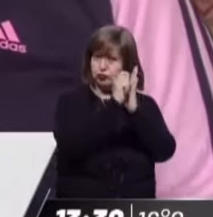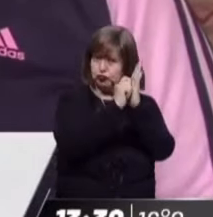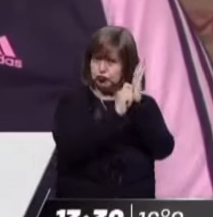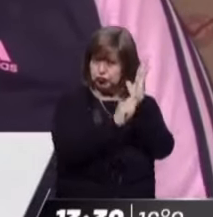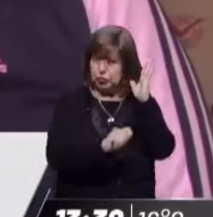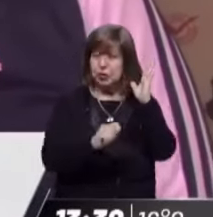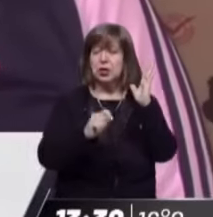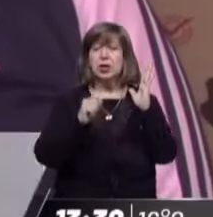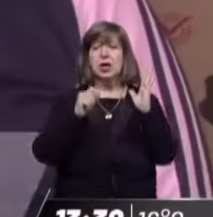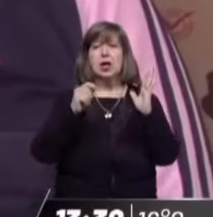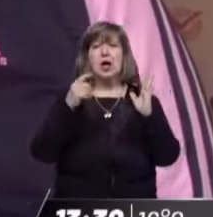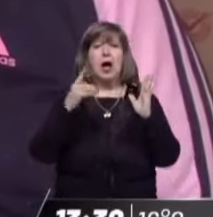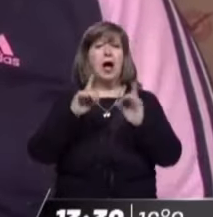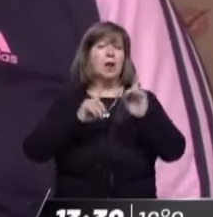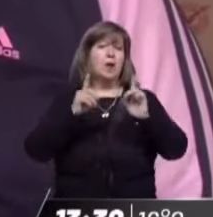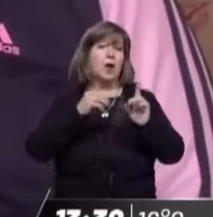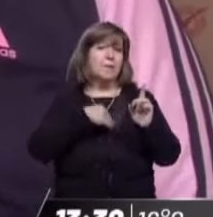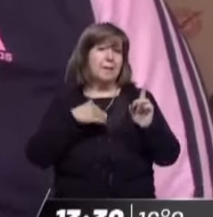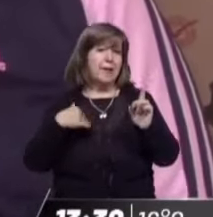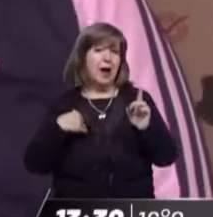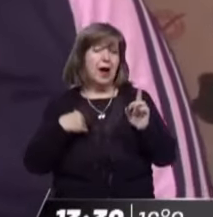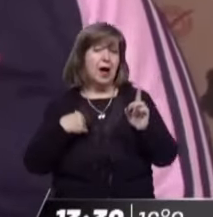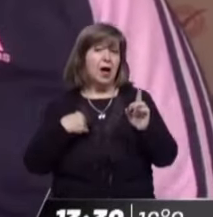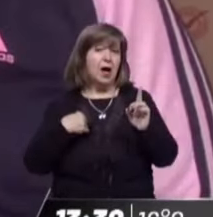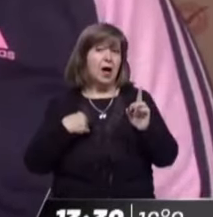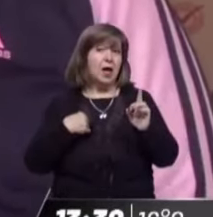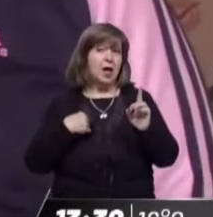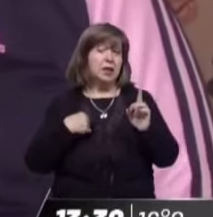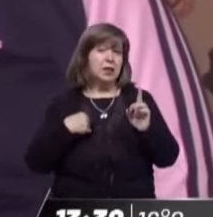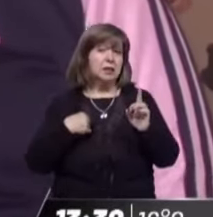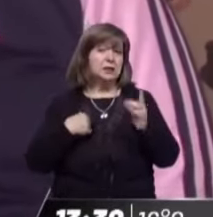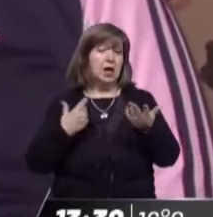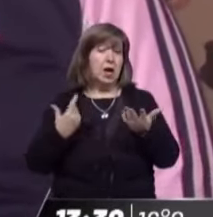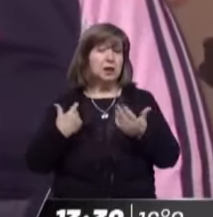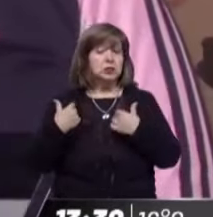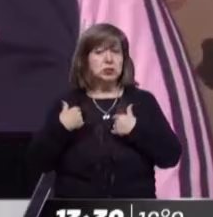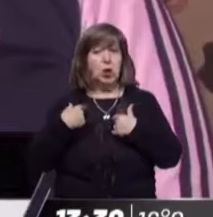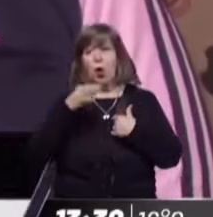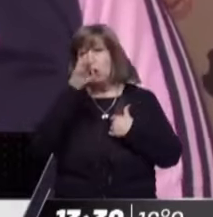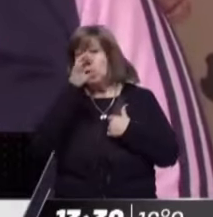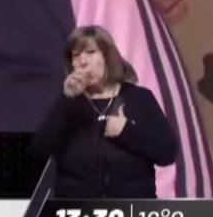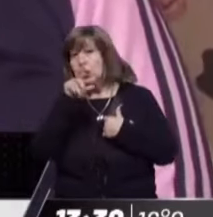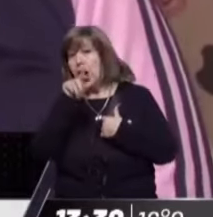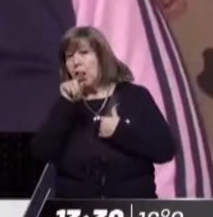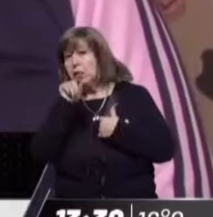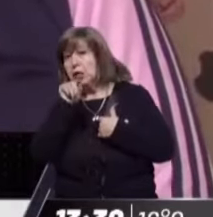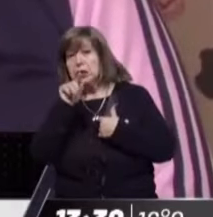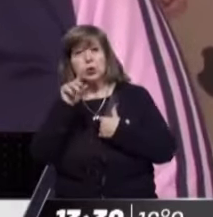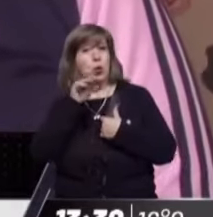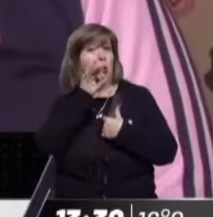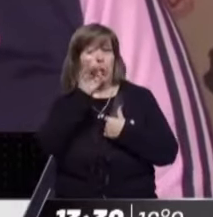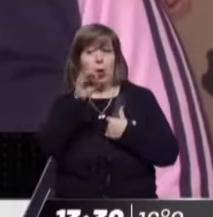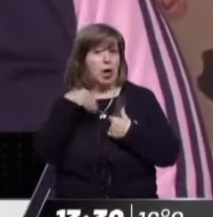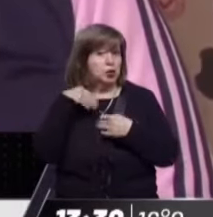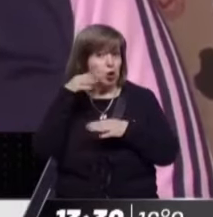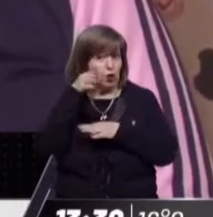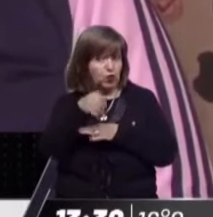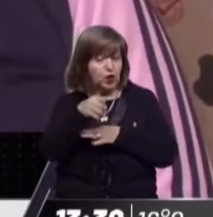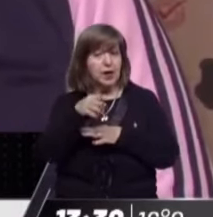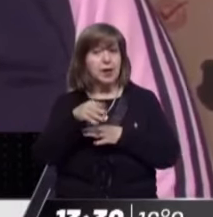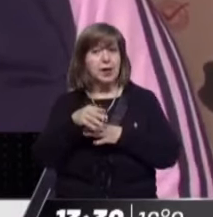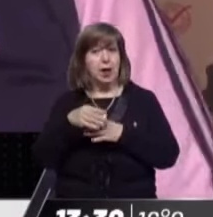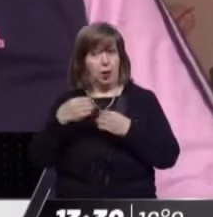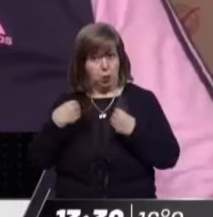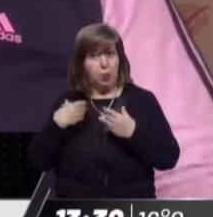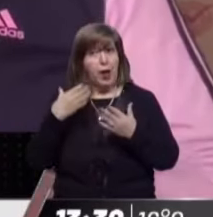viendo esta nota con Gabriela y dice no fui nunca a horneritos pero está medianamente cerca de de ahí de del algar robal y